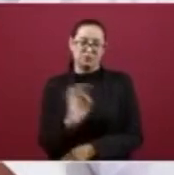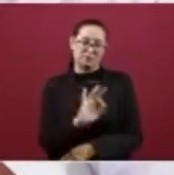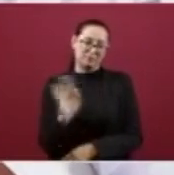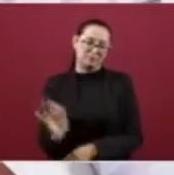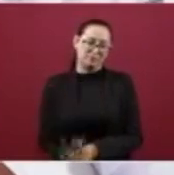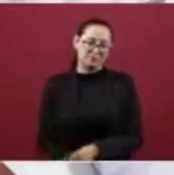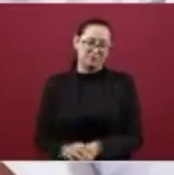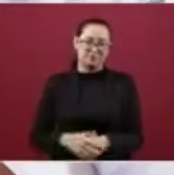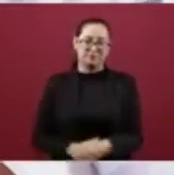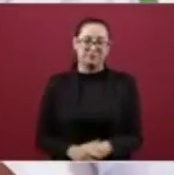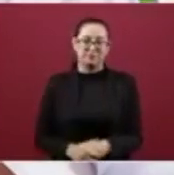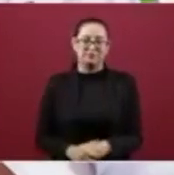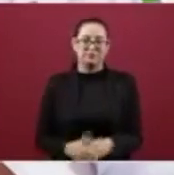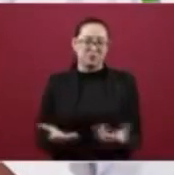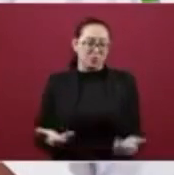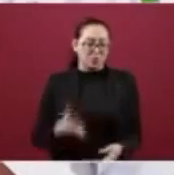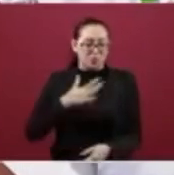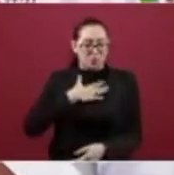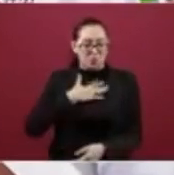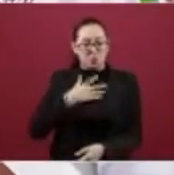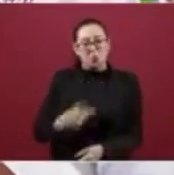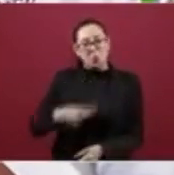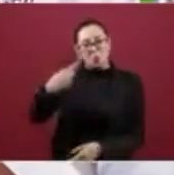22.9%. de nuestra relación